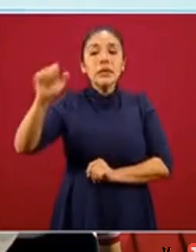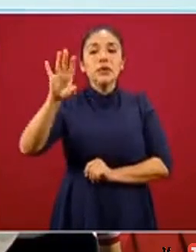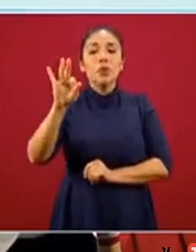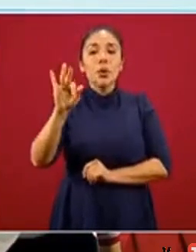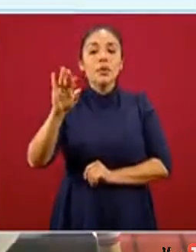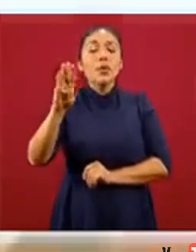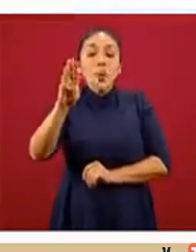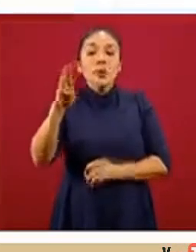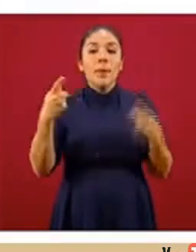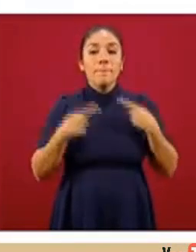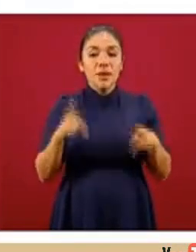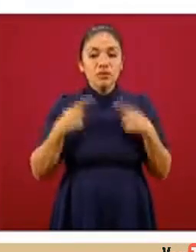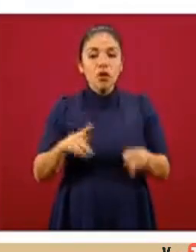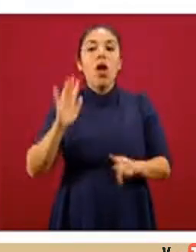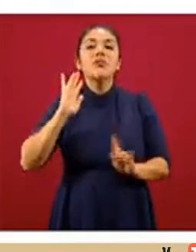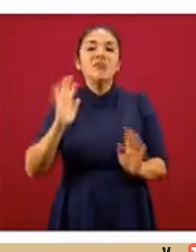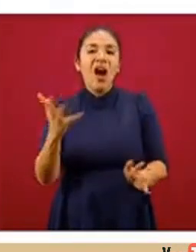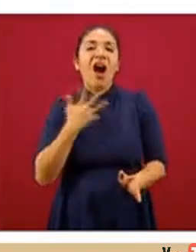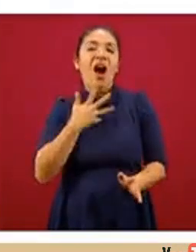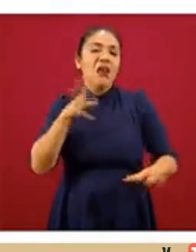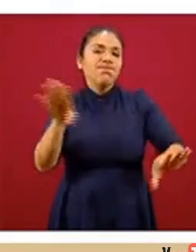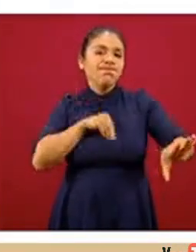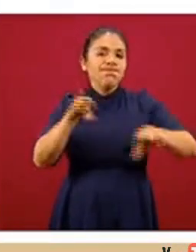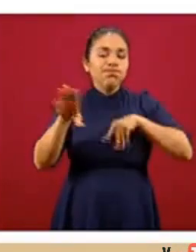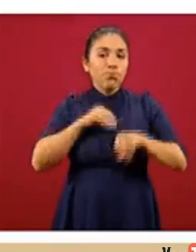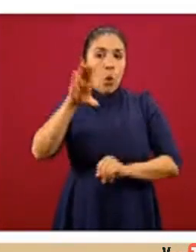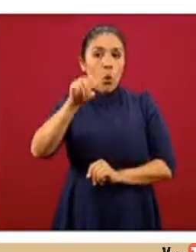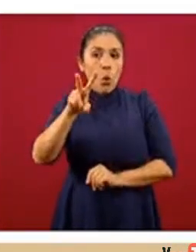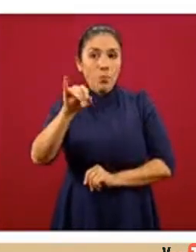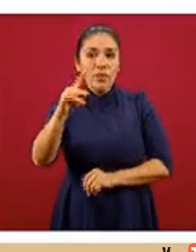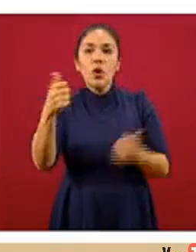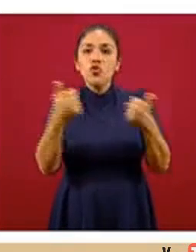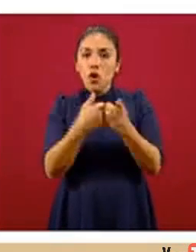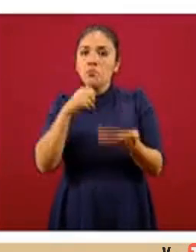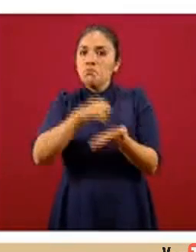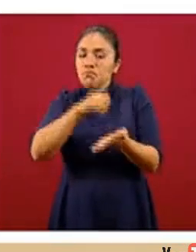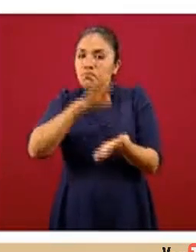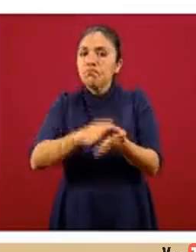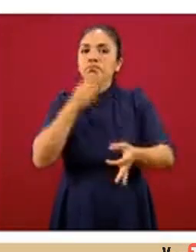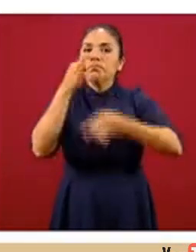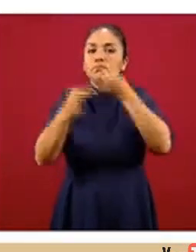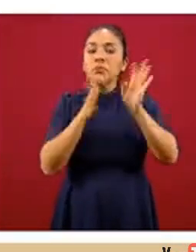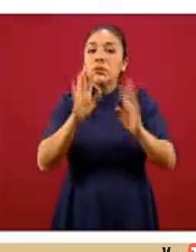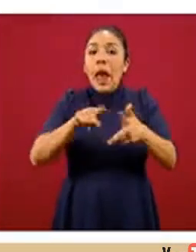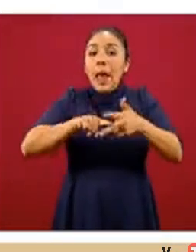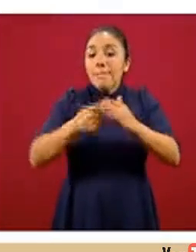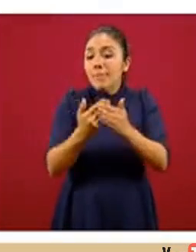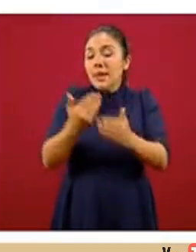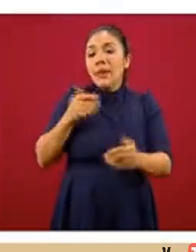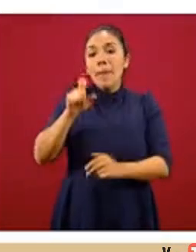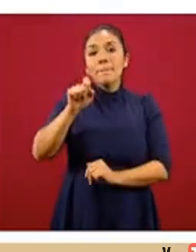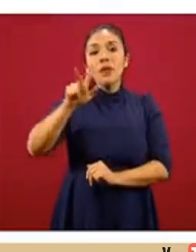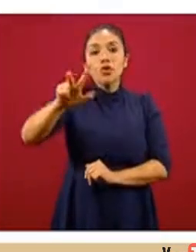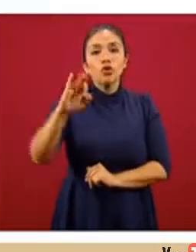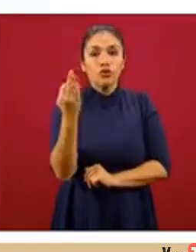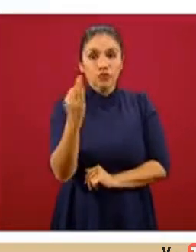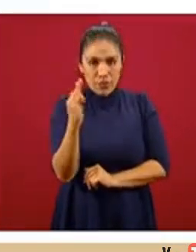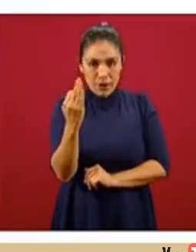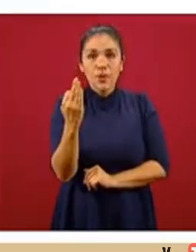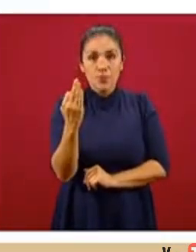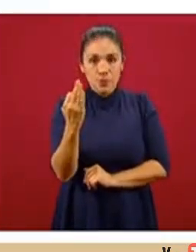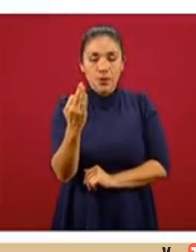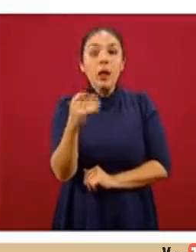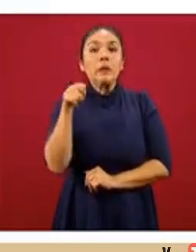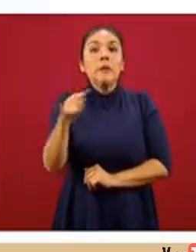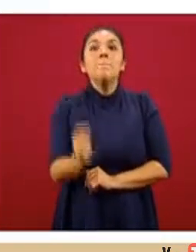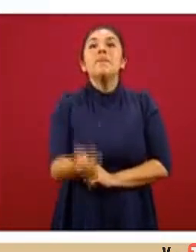142,690 personas han tenido COVID y este ha sido confirmado y notificado desde el 28 de febrero, cuando tuvimos